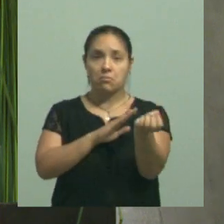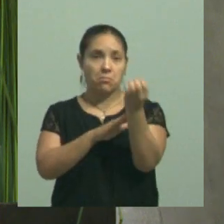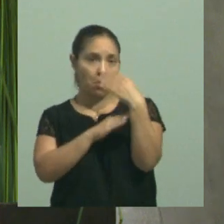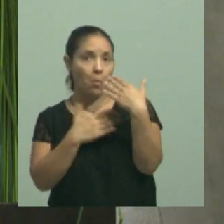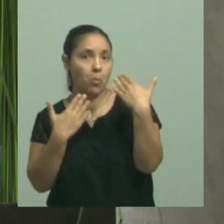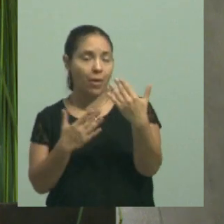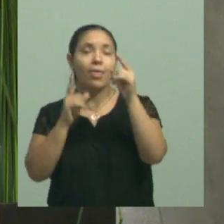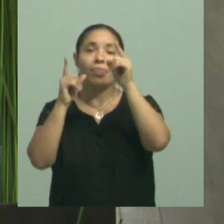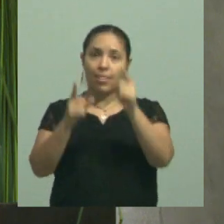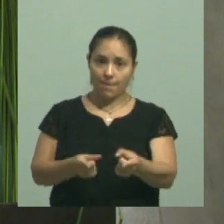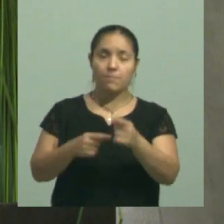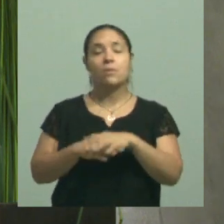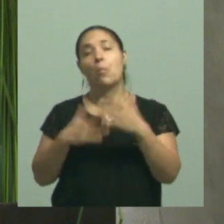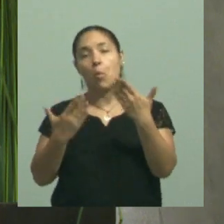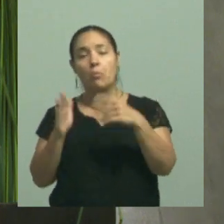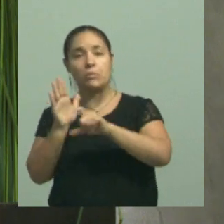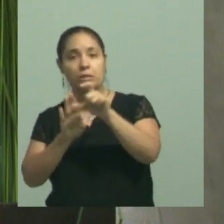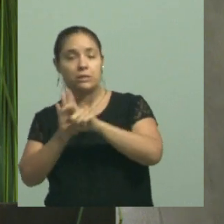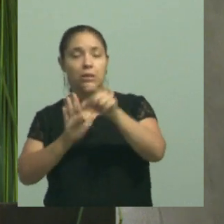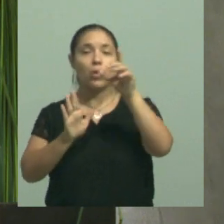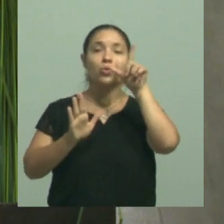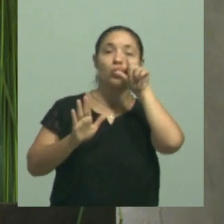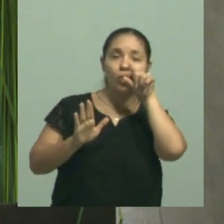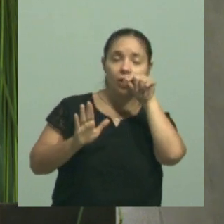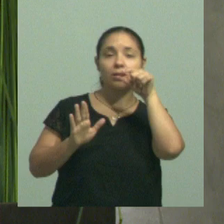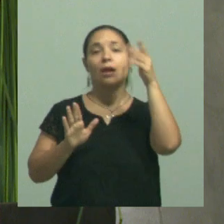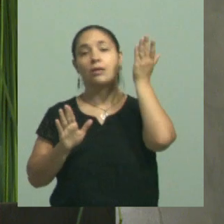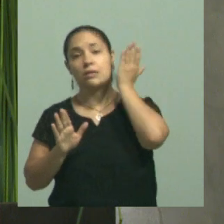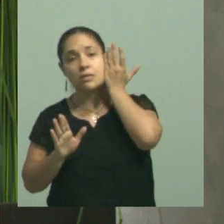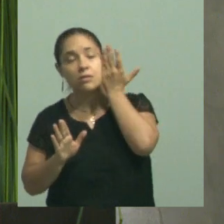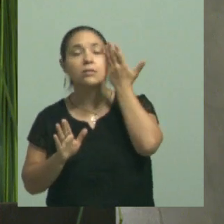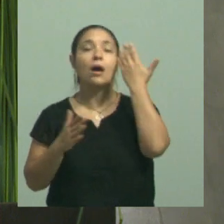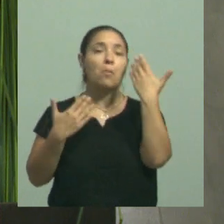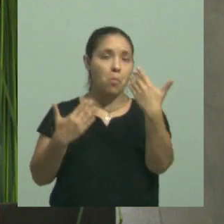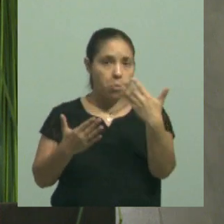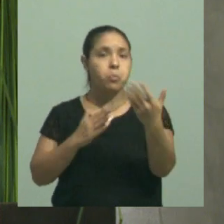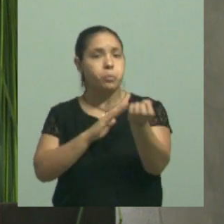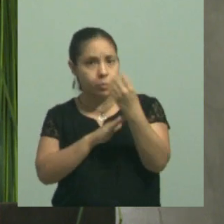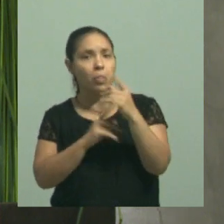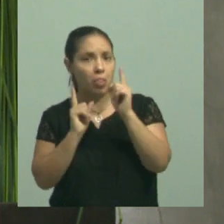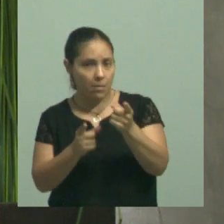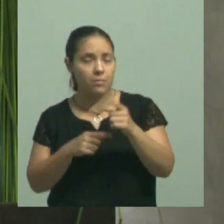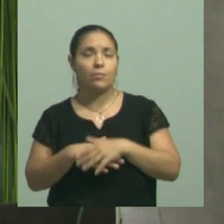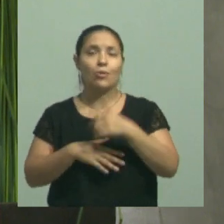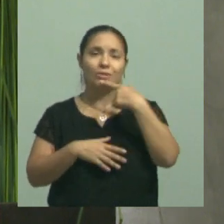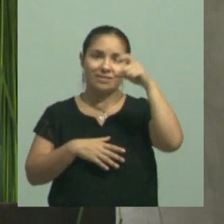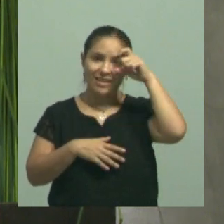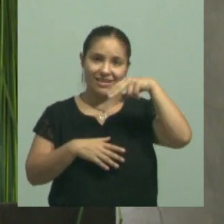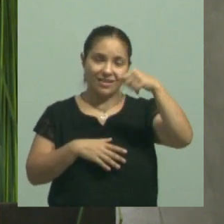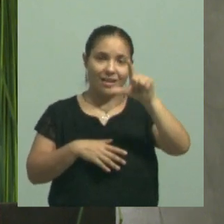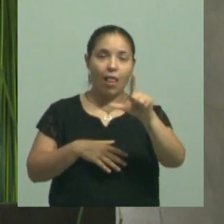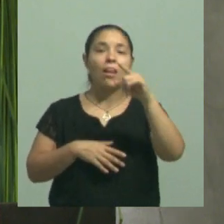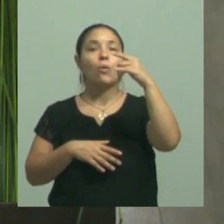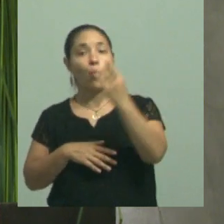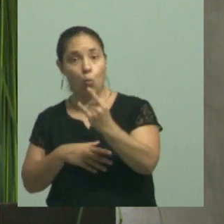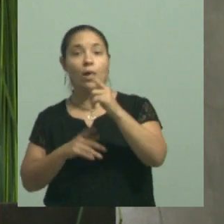a través de nuestras redes sociales. Recuerden que estamos en Twitter, X, Facebook e Instagram, nos buscan como Señalú, como Unidiversidad,